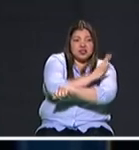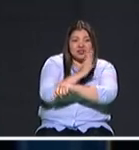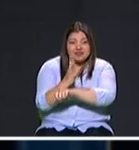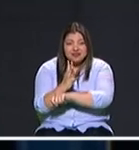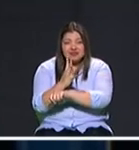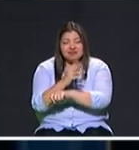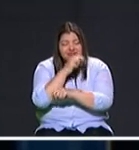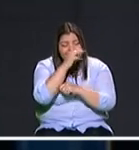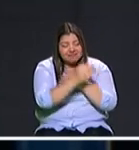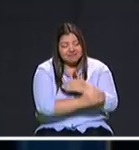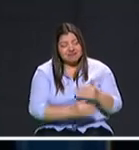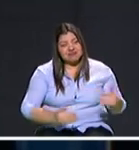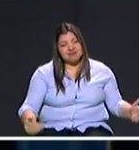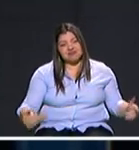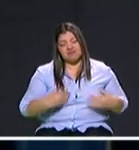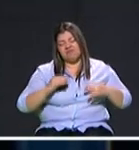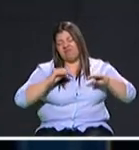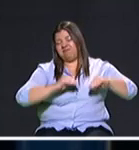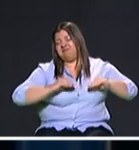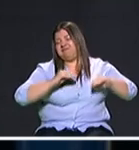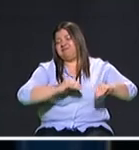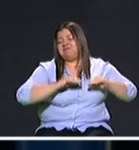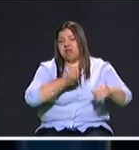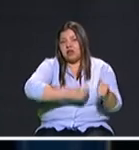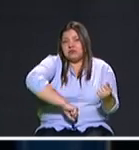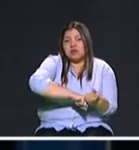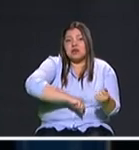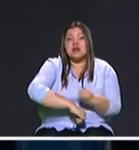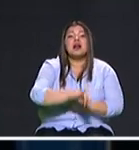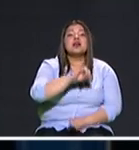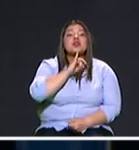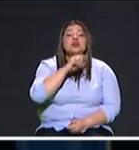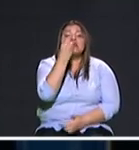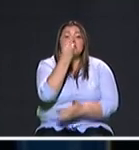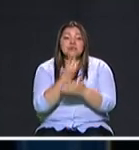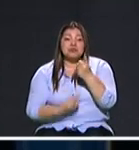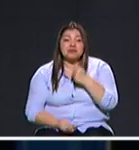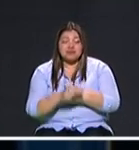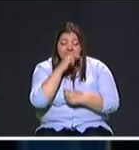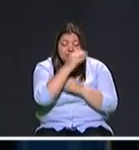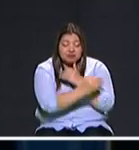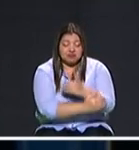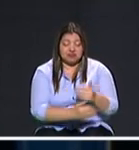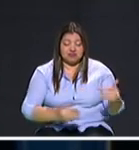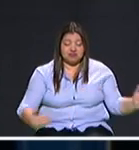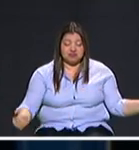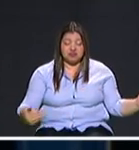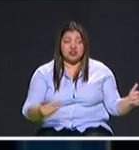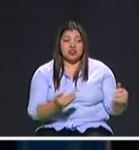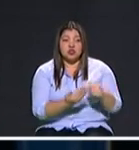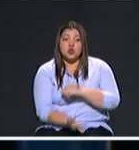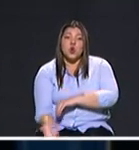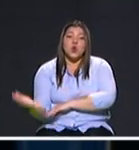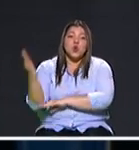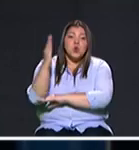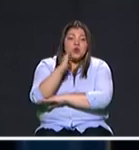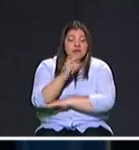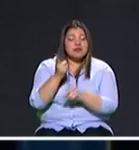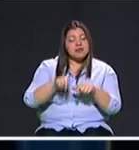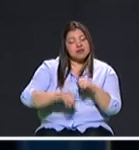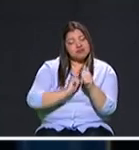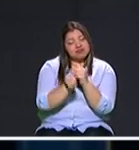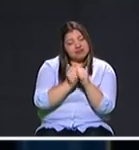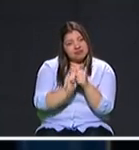apuesta por buen comienzo con más cobertura con un bilingüismo desde la primera infancia jornada complementaria en deporte y cultura